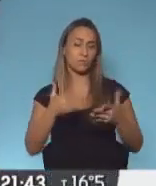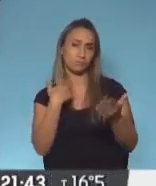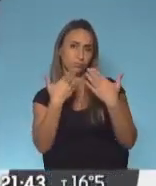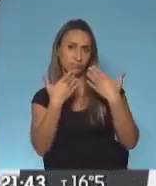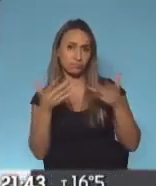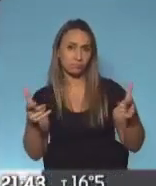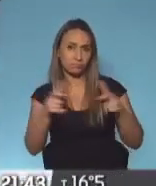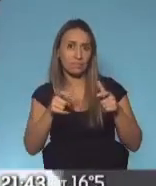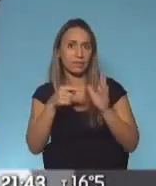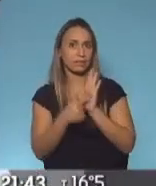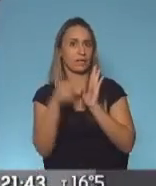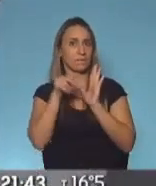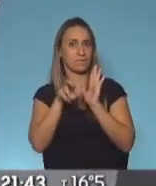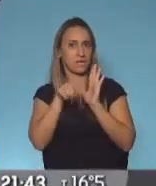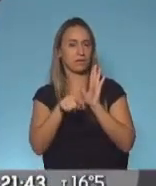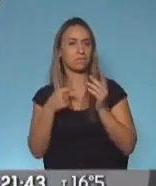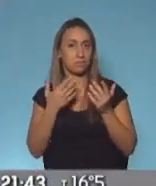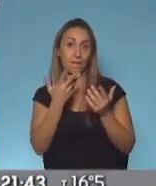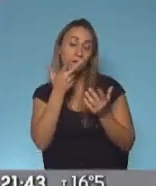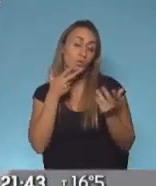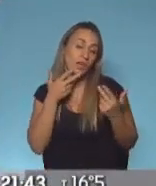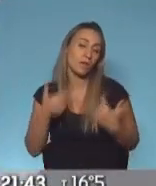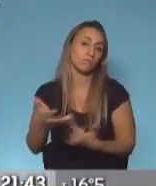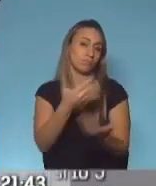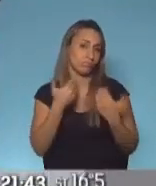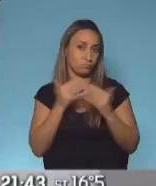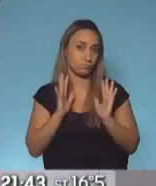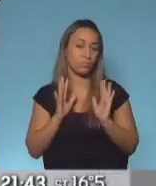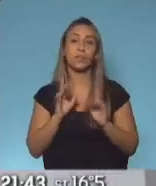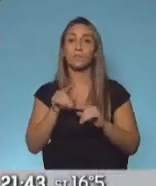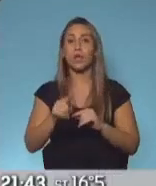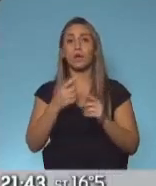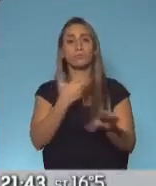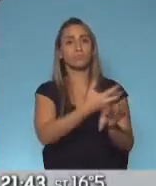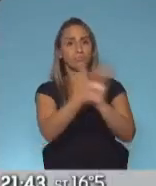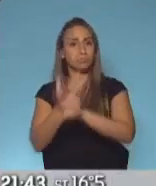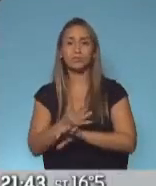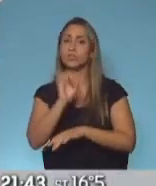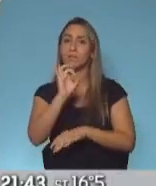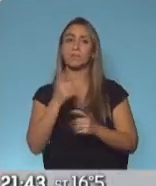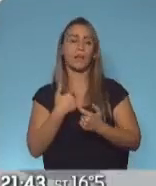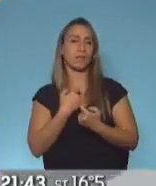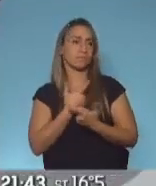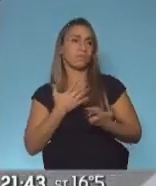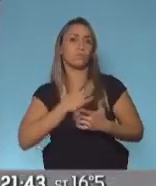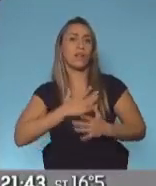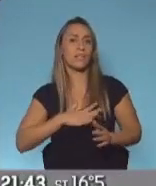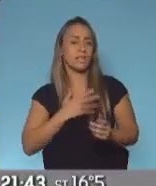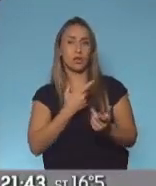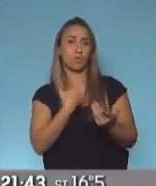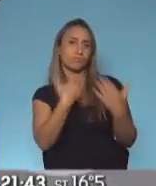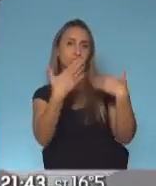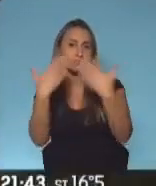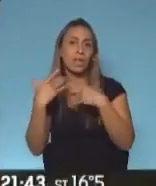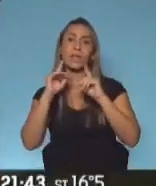agenda del presidente fue informativa a los efectos de darle tranquilidad a los líderes parlamentarios y también de